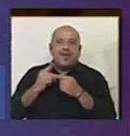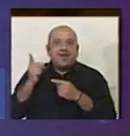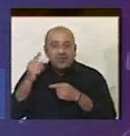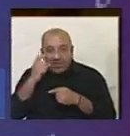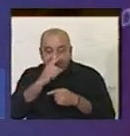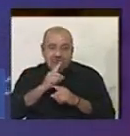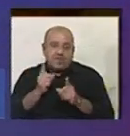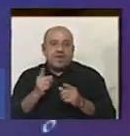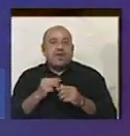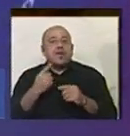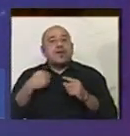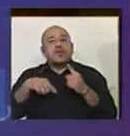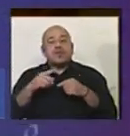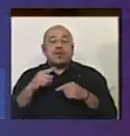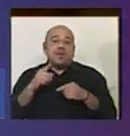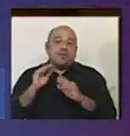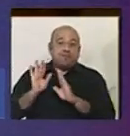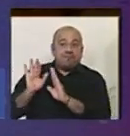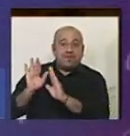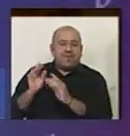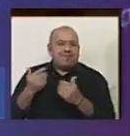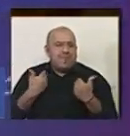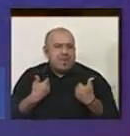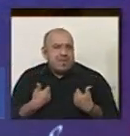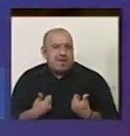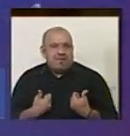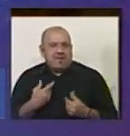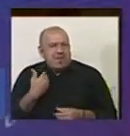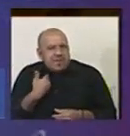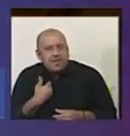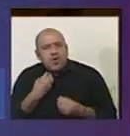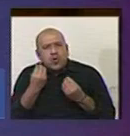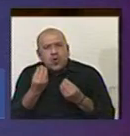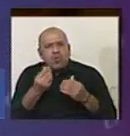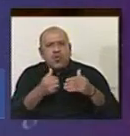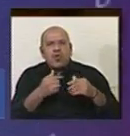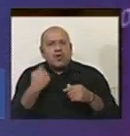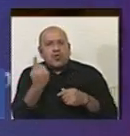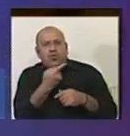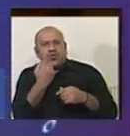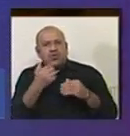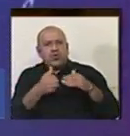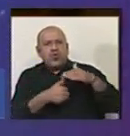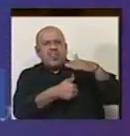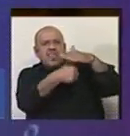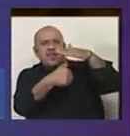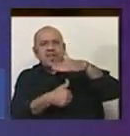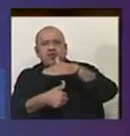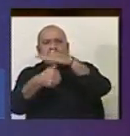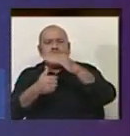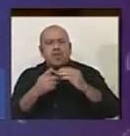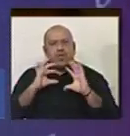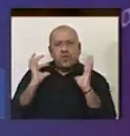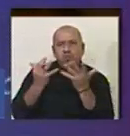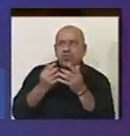otras potencias de la región. Pero muy lamentable entonces que los líderes del mundo manden esta suerte de señal, ¿no?, de que todo